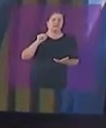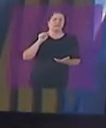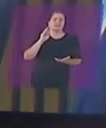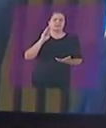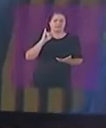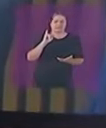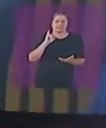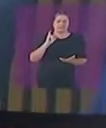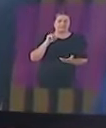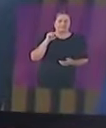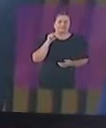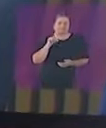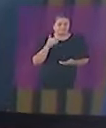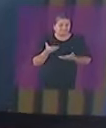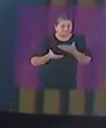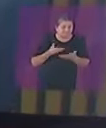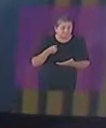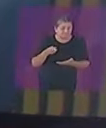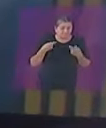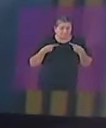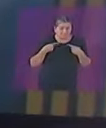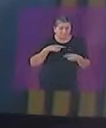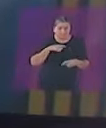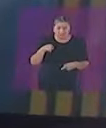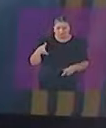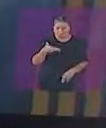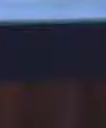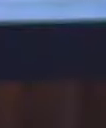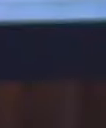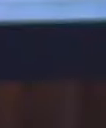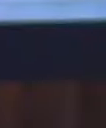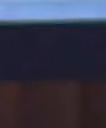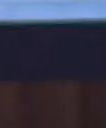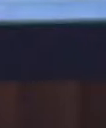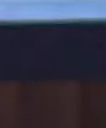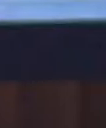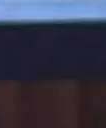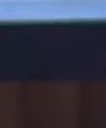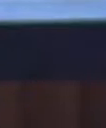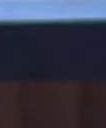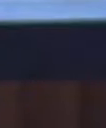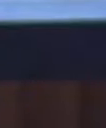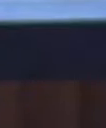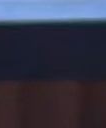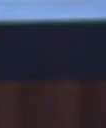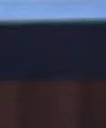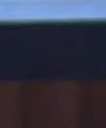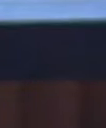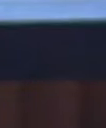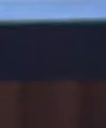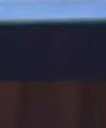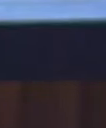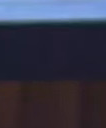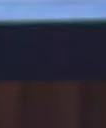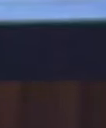perder tiempo en eso pero sí hay que decirlo así el INE no está generando las condiciones y reitero la señora